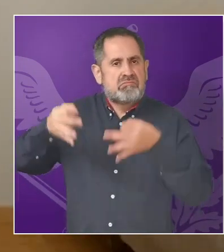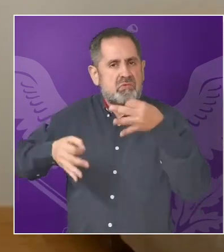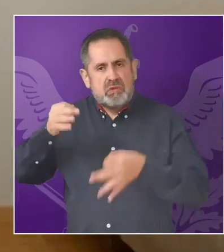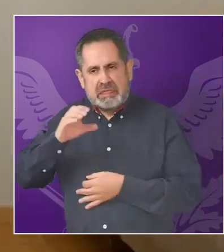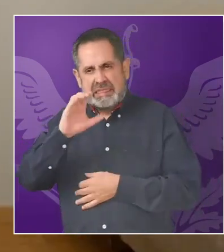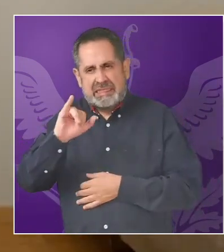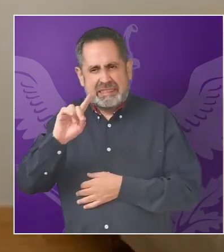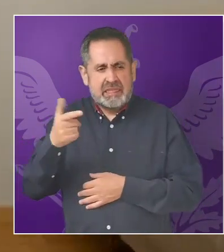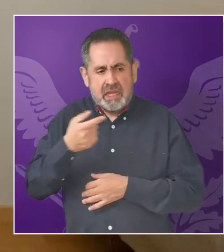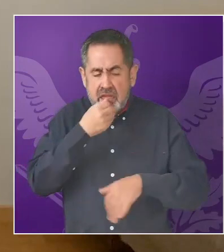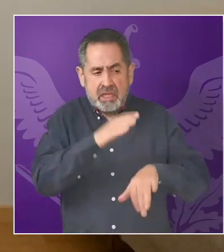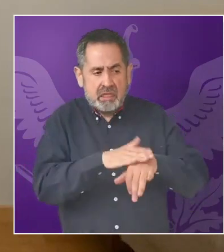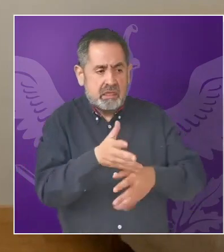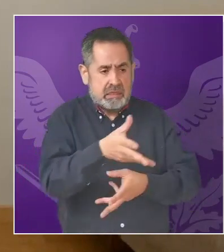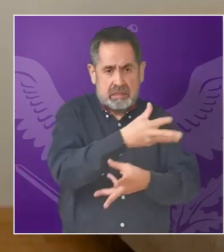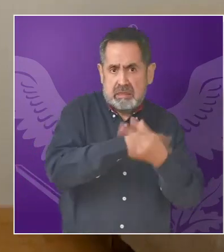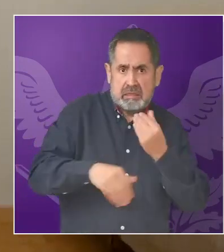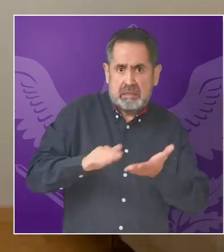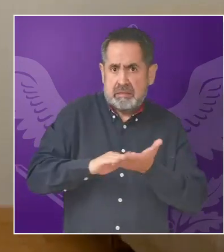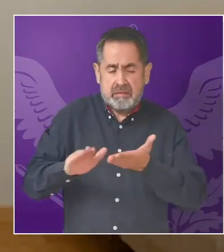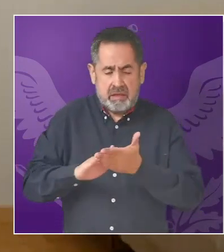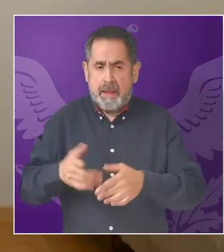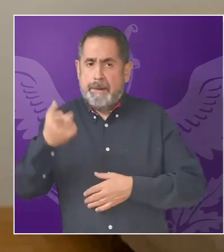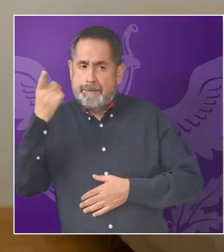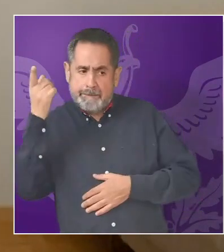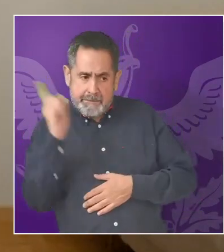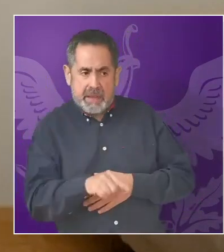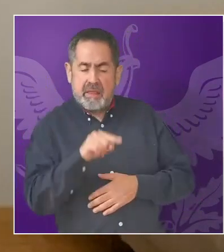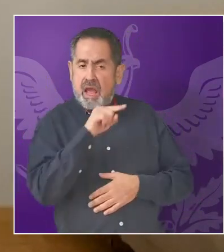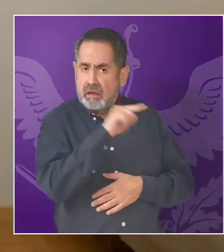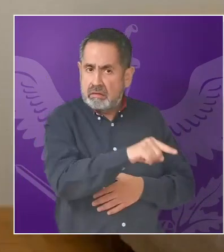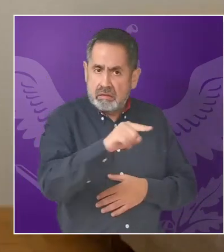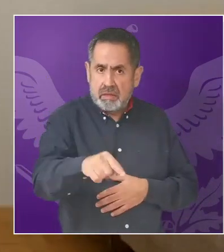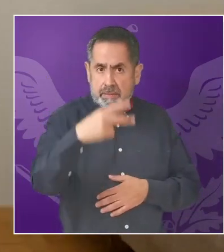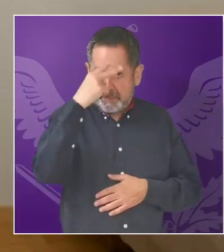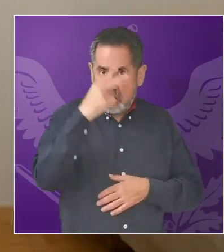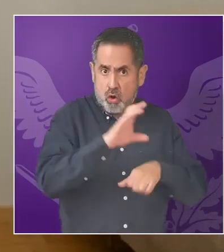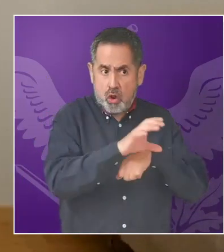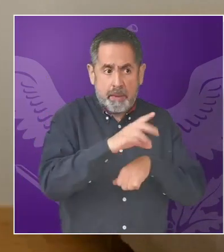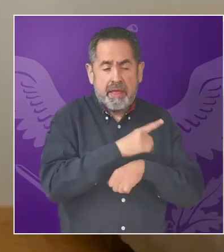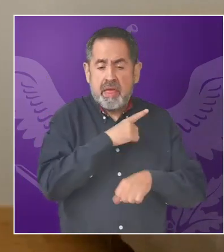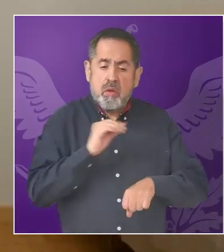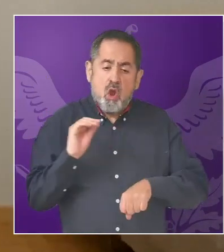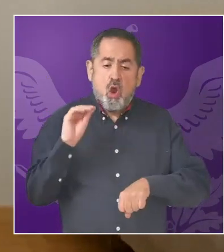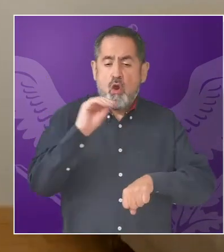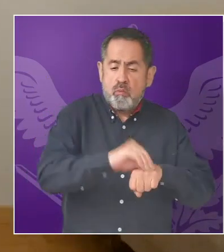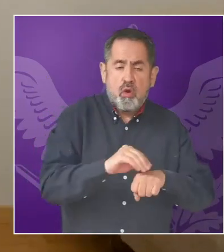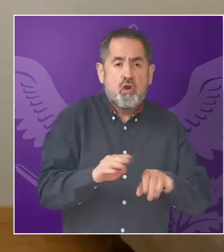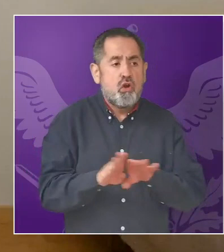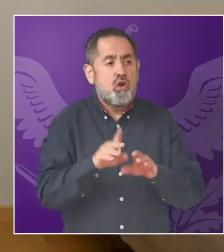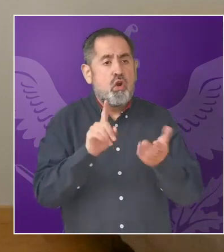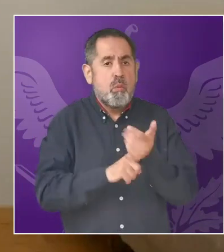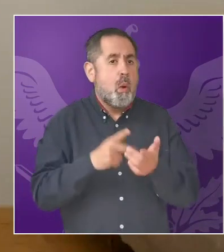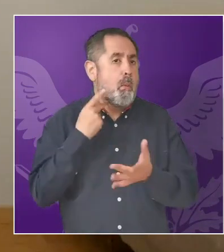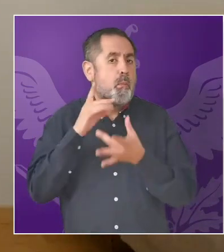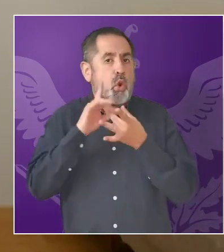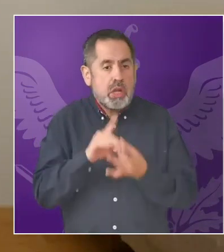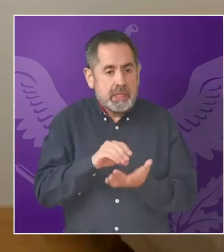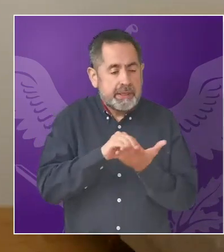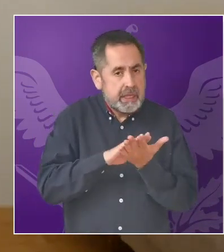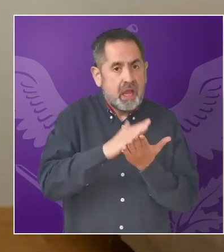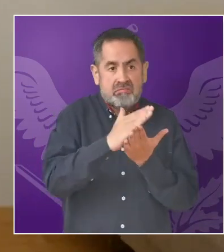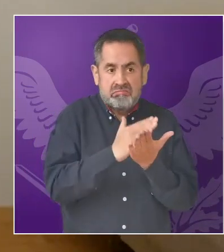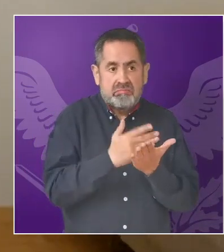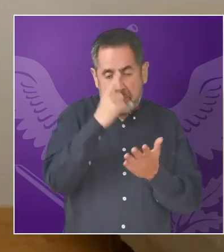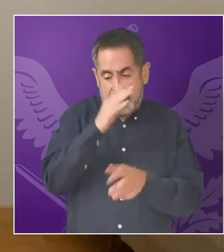más allá de la reparación individual en ambos casos y ordena a los estados la creación, el